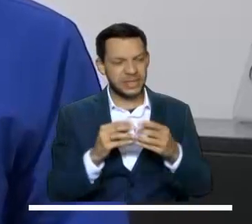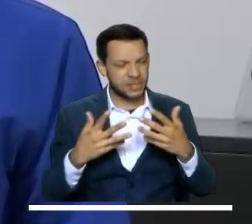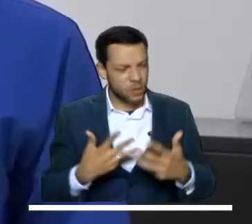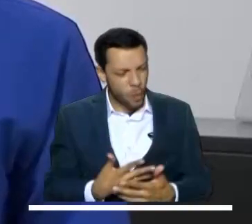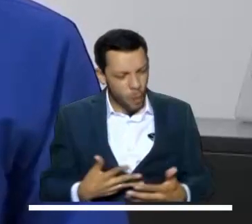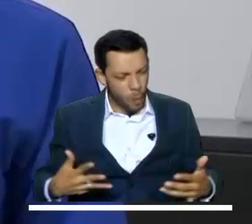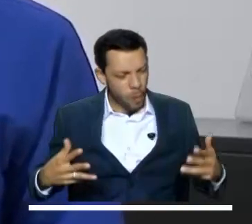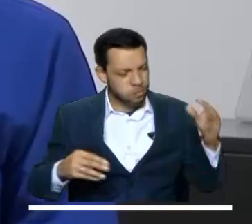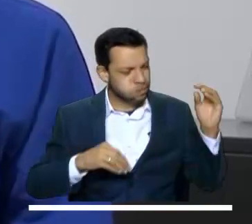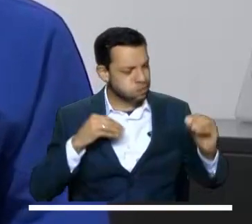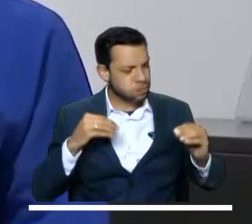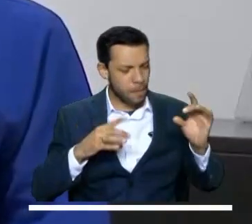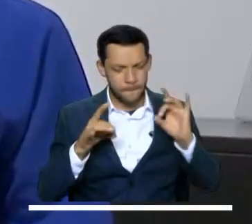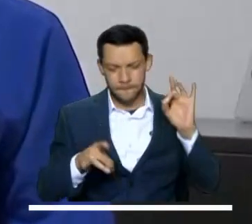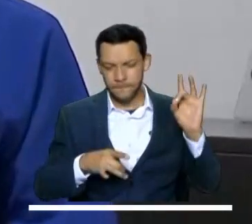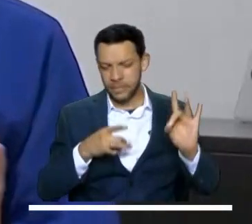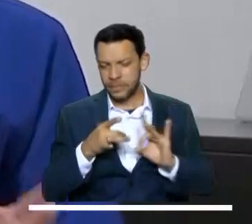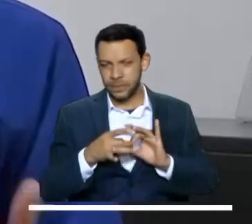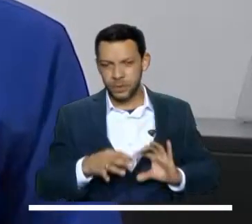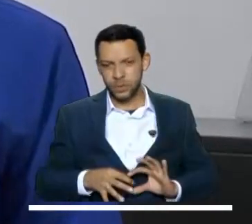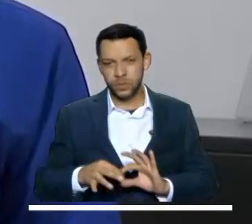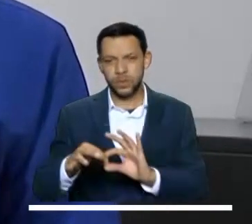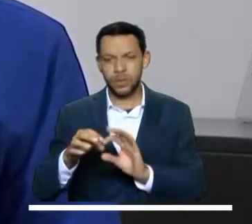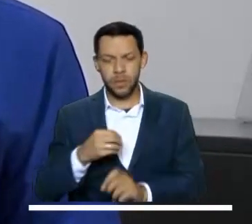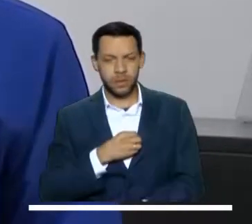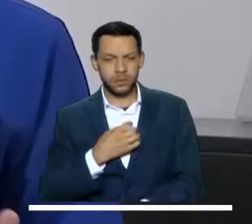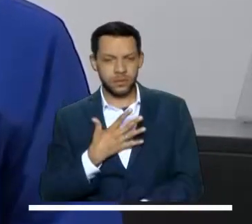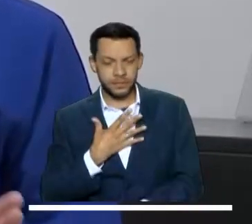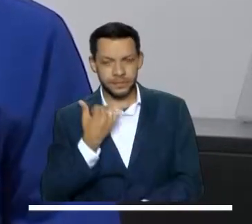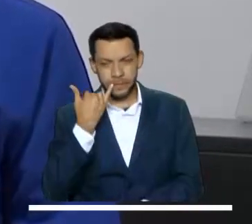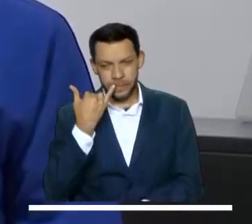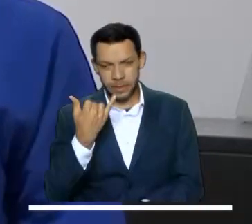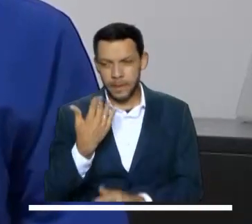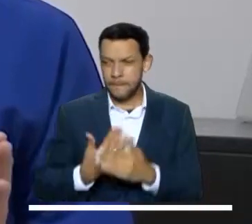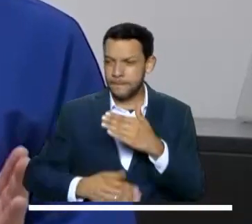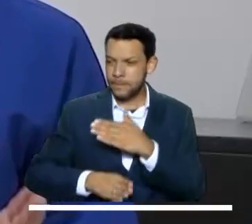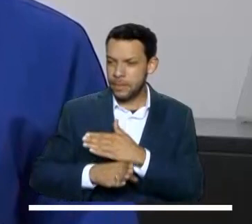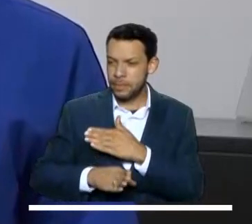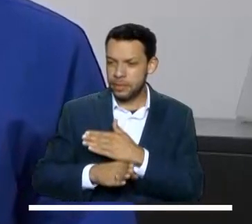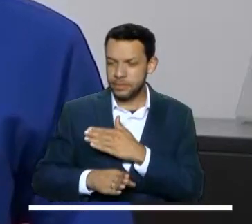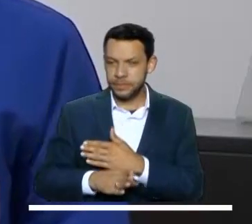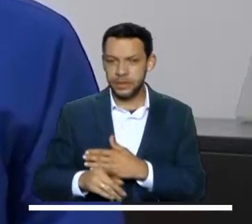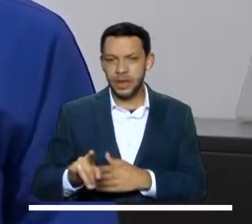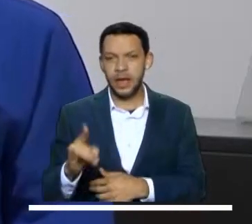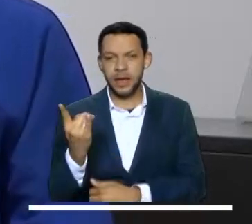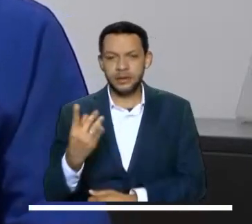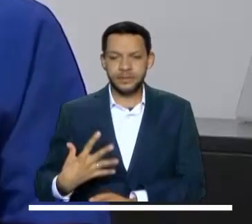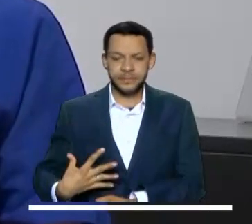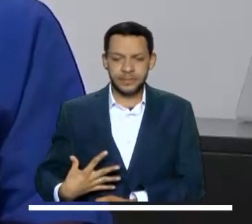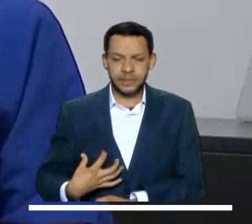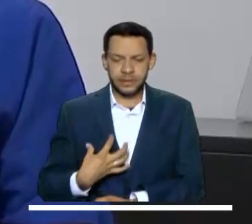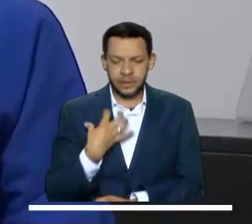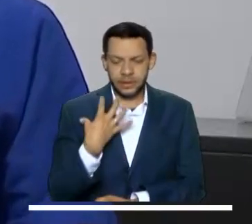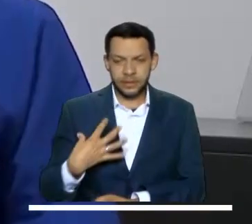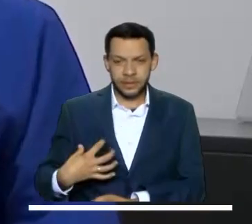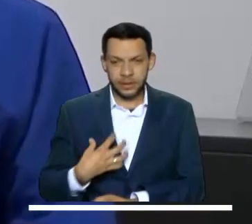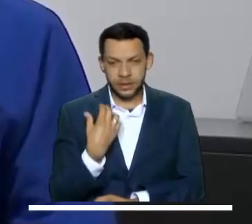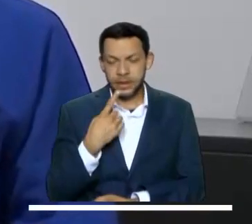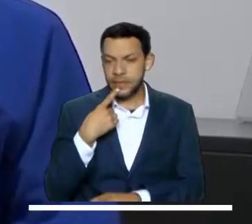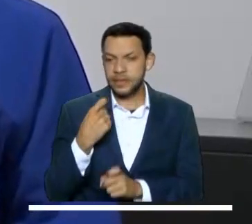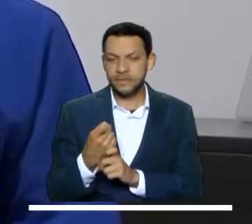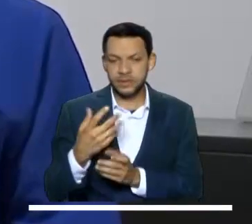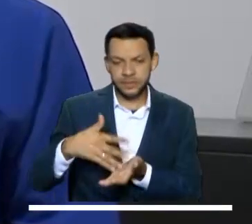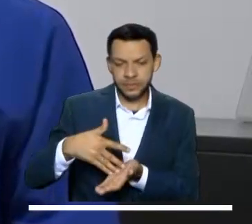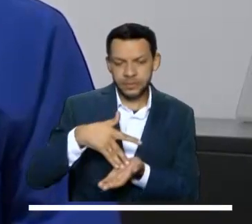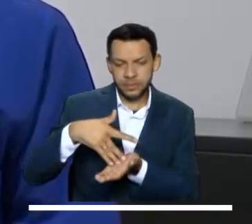hacer un diagnóstico más preciso y más oportuno de si hay algunas alteraciones de un cáncer incipiente o cáncer, digamos, en los estados iniciales, que es